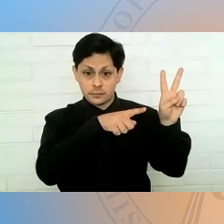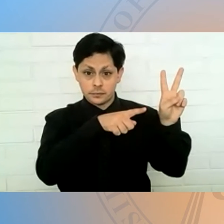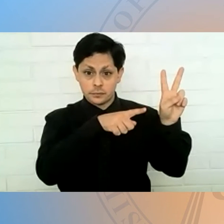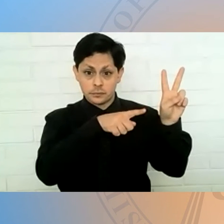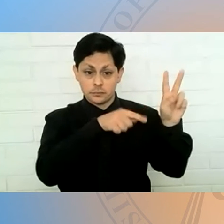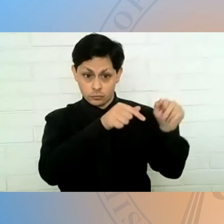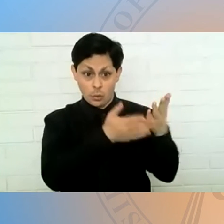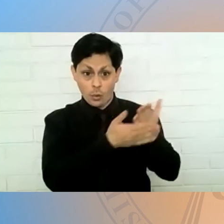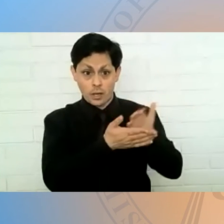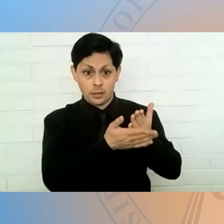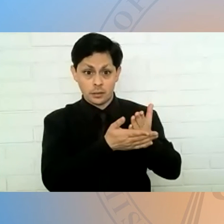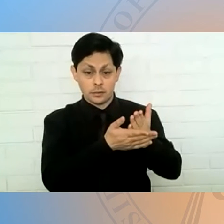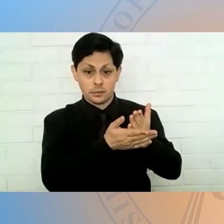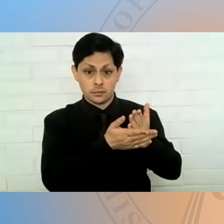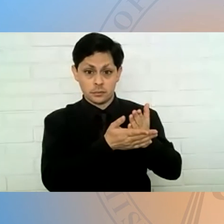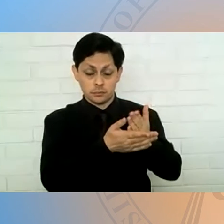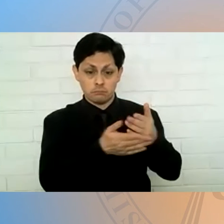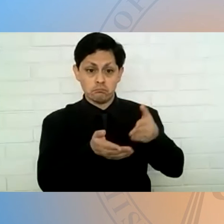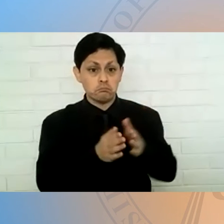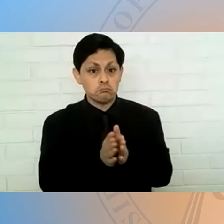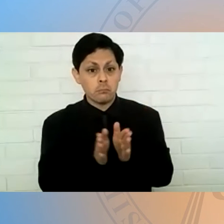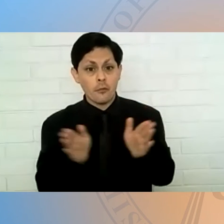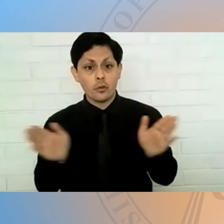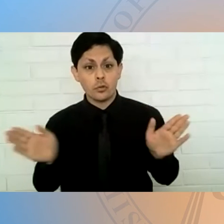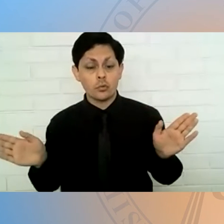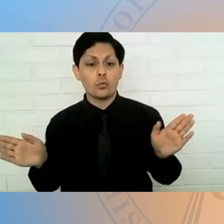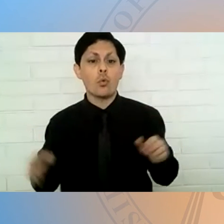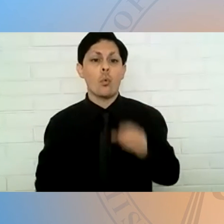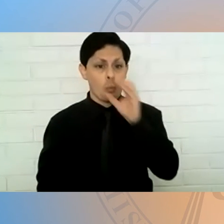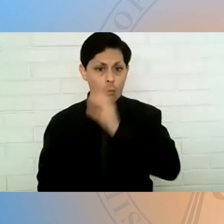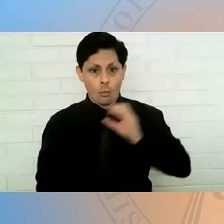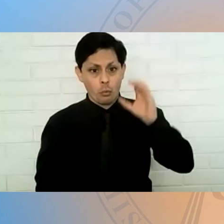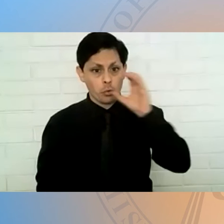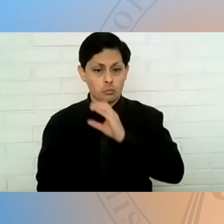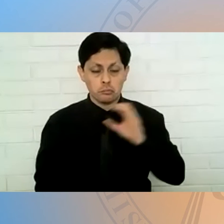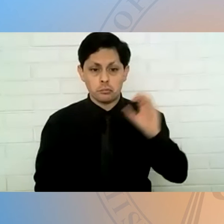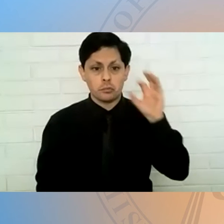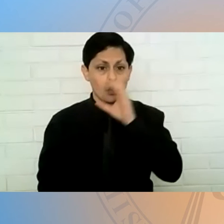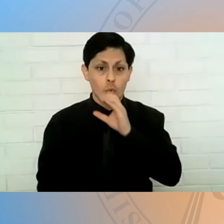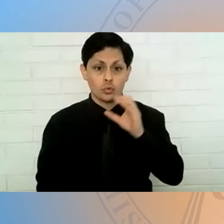abrió cursos regulares, de educación regular.